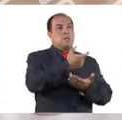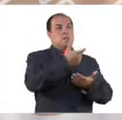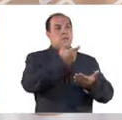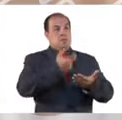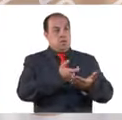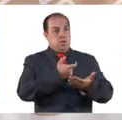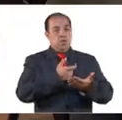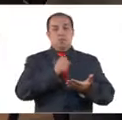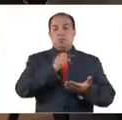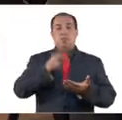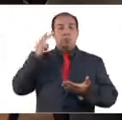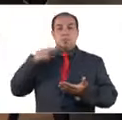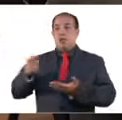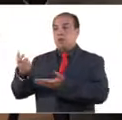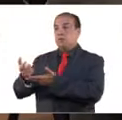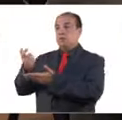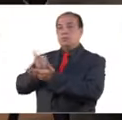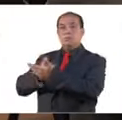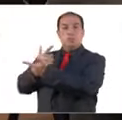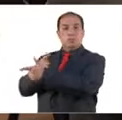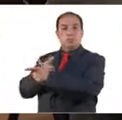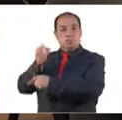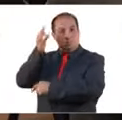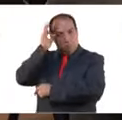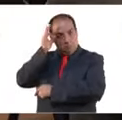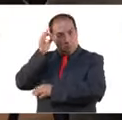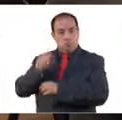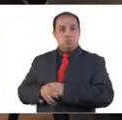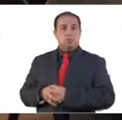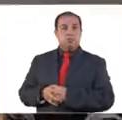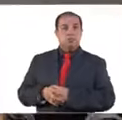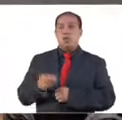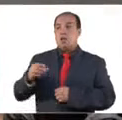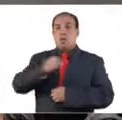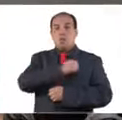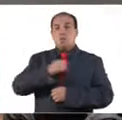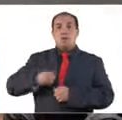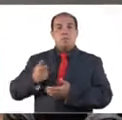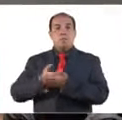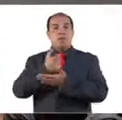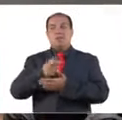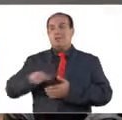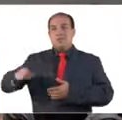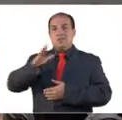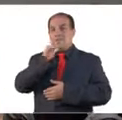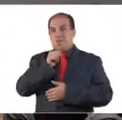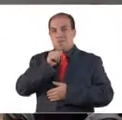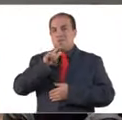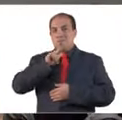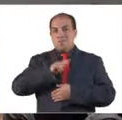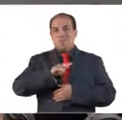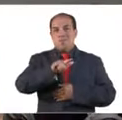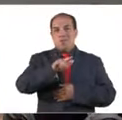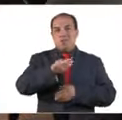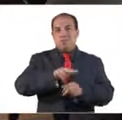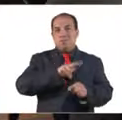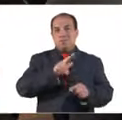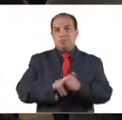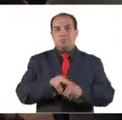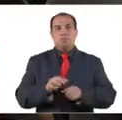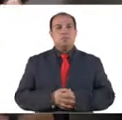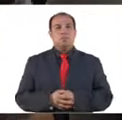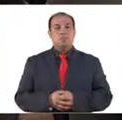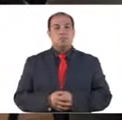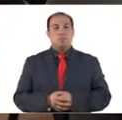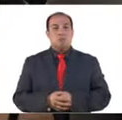se le cobraría al conductor del taxi, ¿no?, y estarían obligados a pagarlo y si no, no podrían circular. ¿Se puede decir que